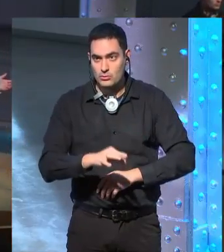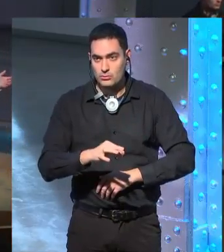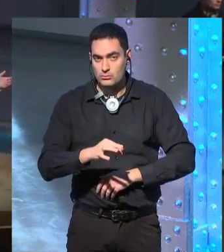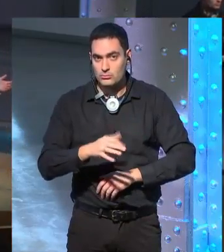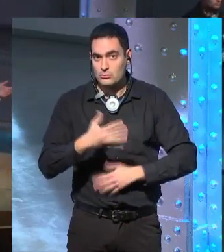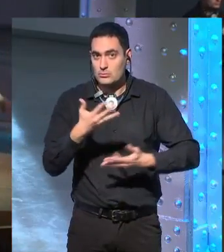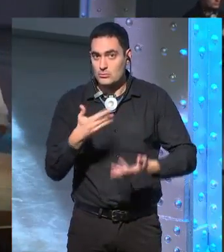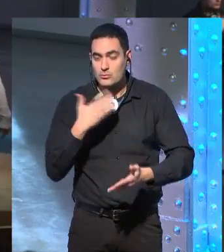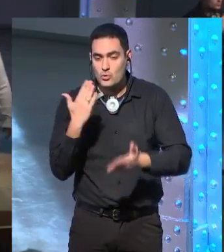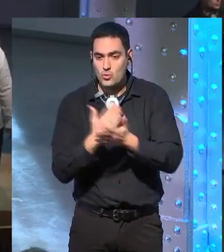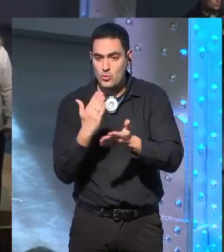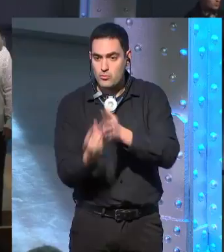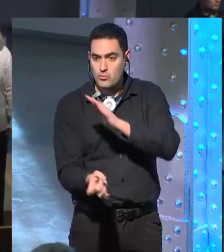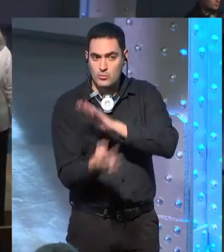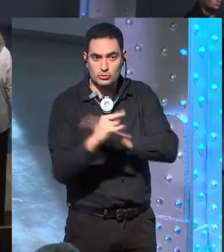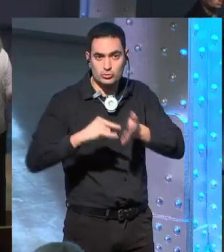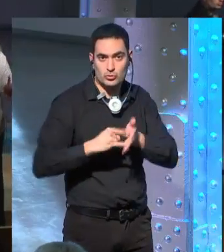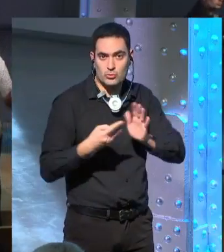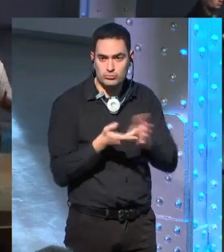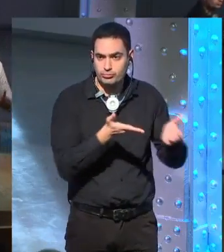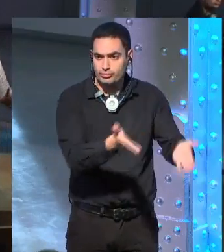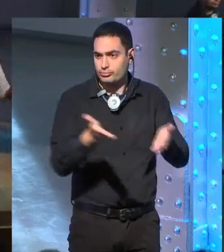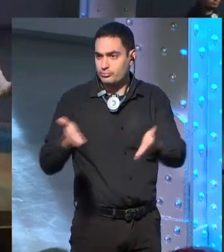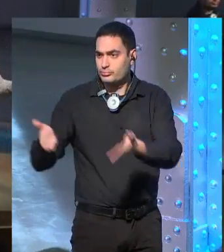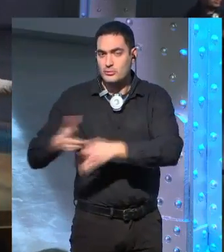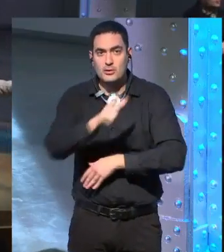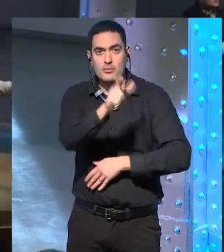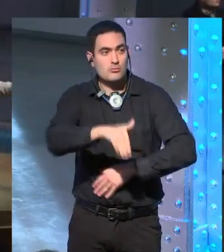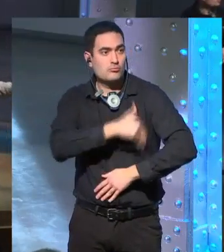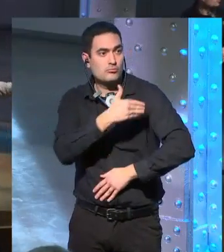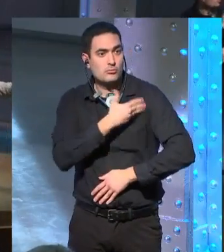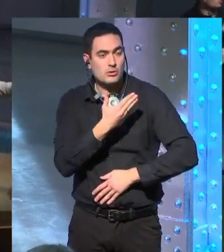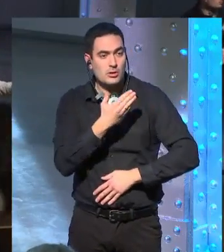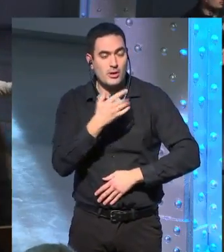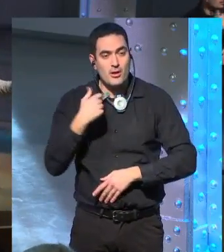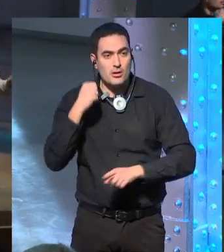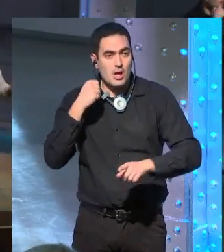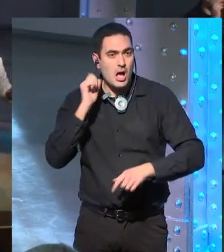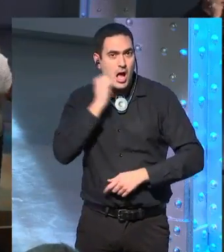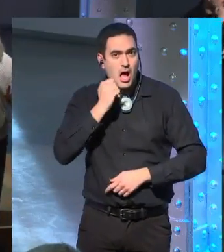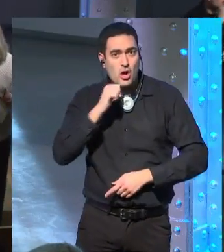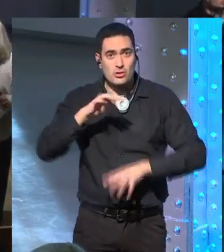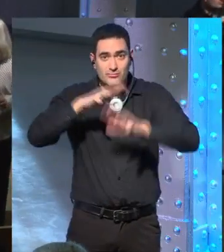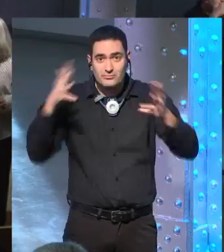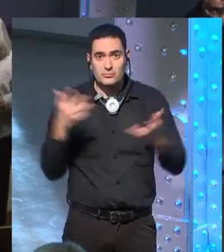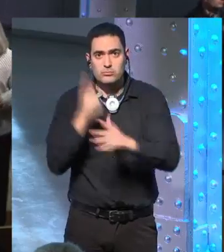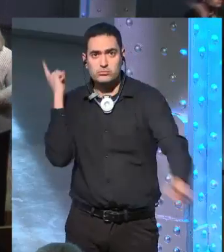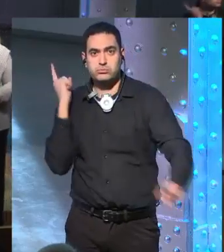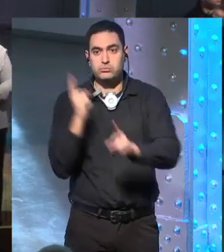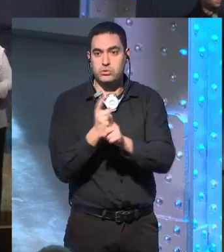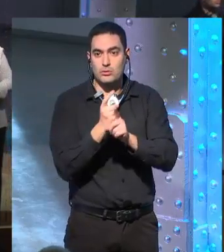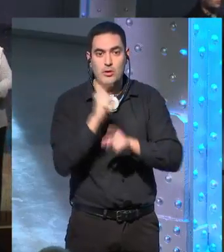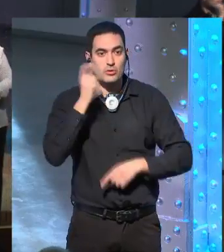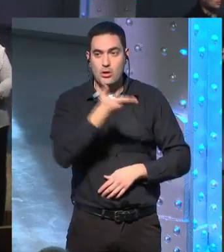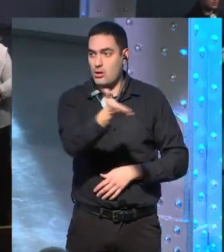Estaba ayudando a crear la solución de los propios estudiantes contra el ciberacoso. Hay profesores en el